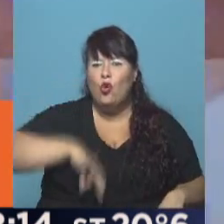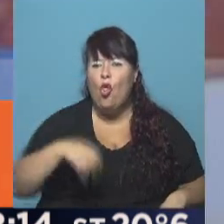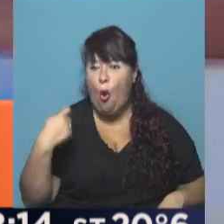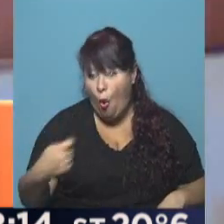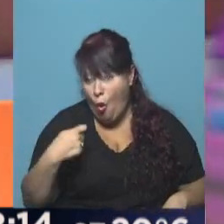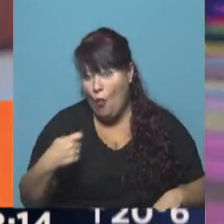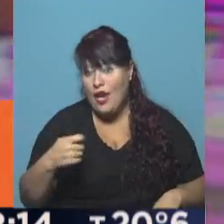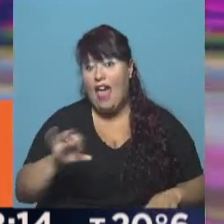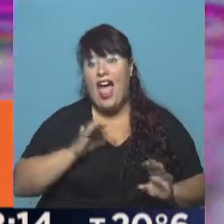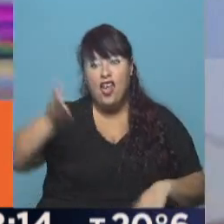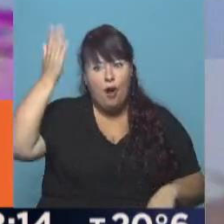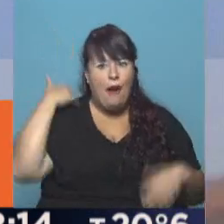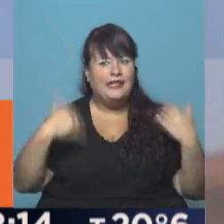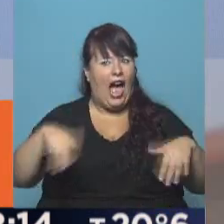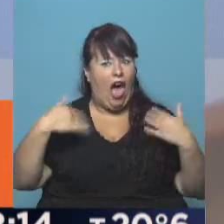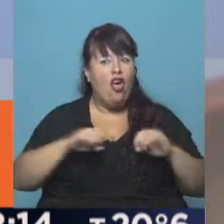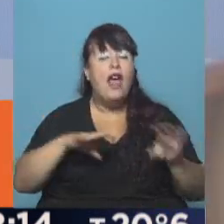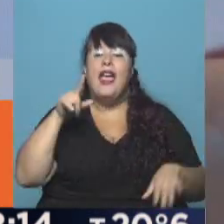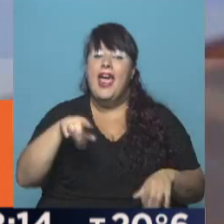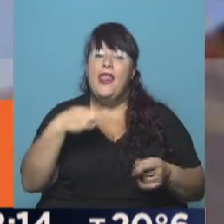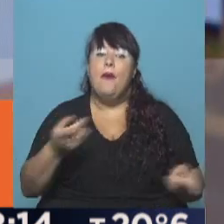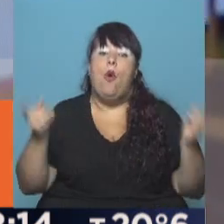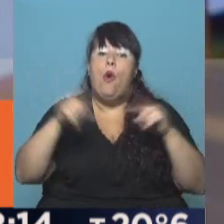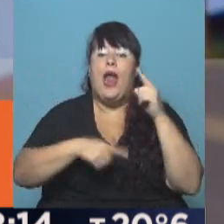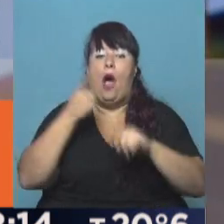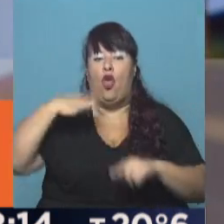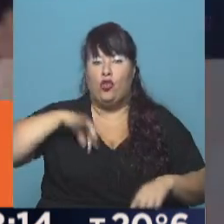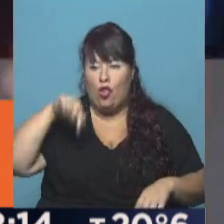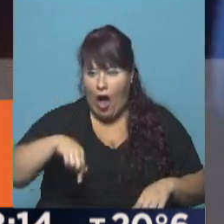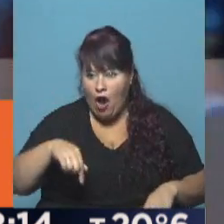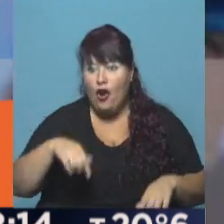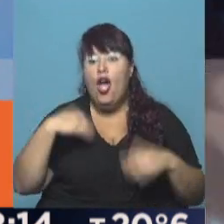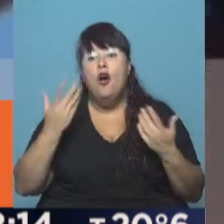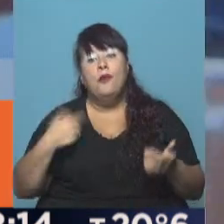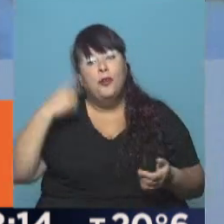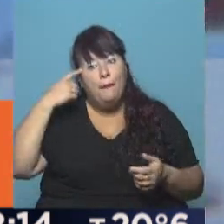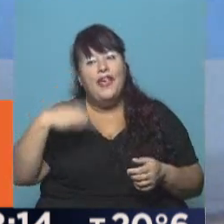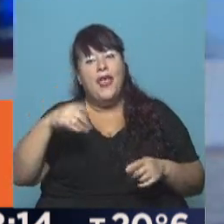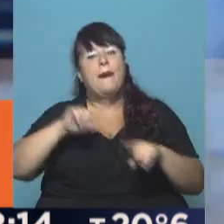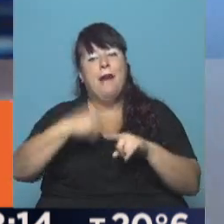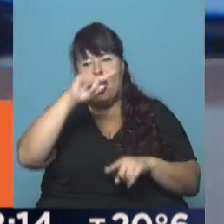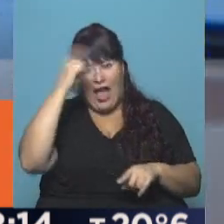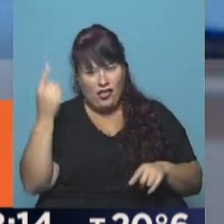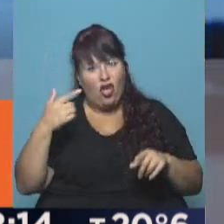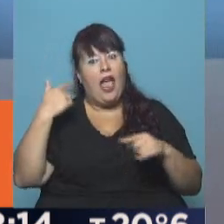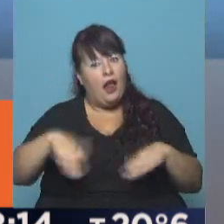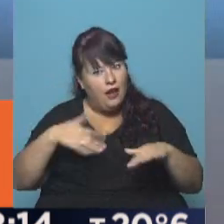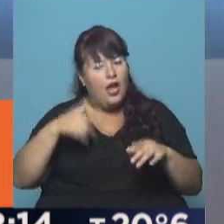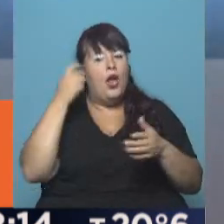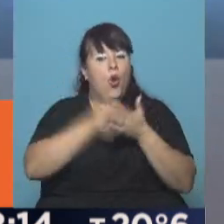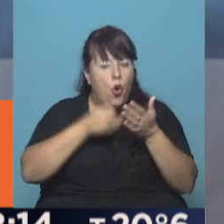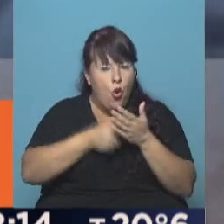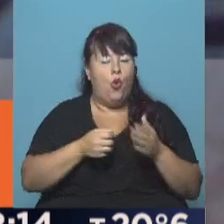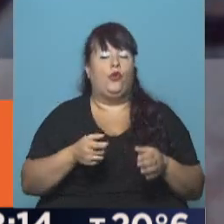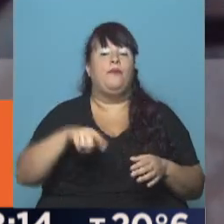del año anterior es muy grave y eso debemos recuperarlos en paritarias por eso creemos que debe haber un paro nacional activo un plan de lucha